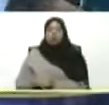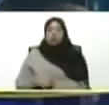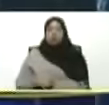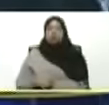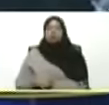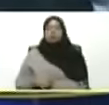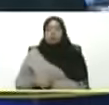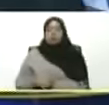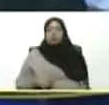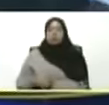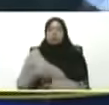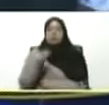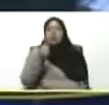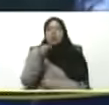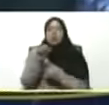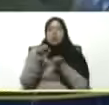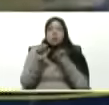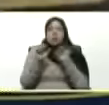fue el 16 de febrero,